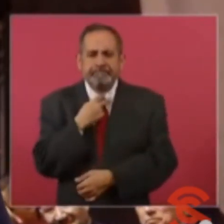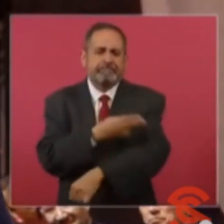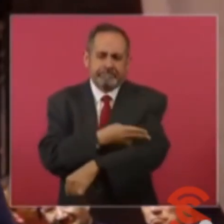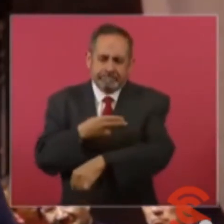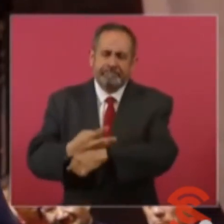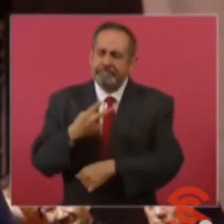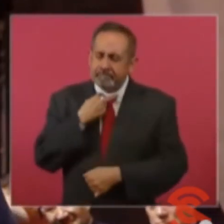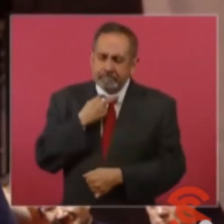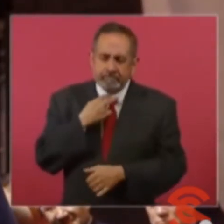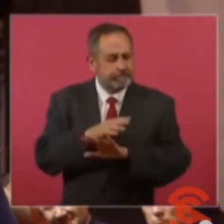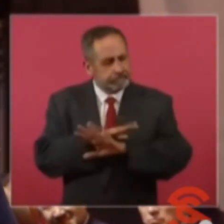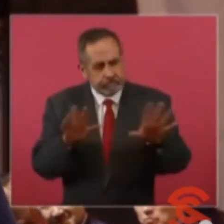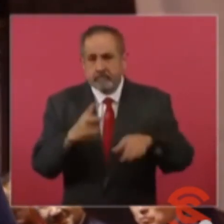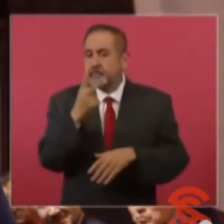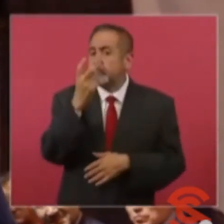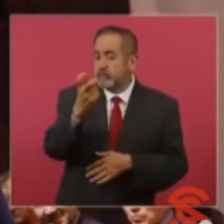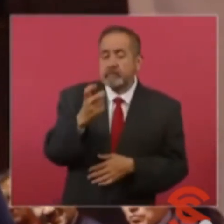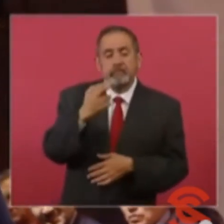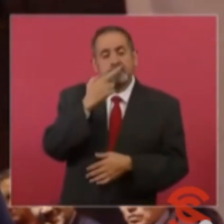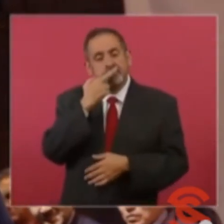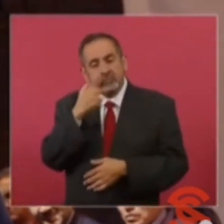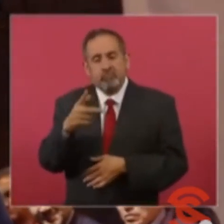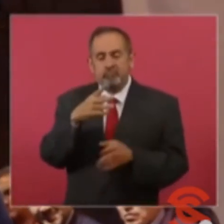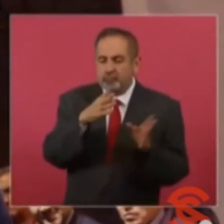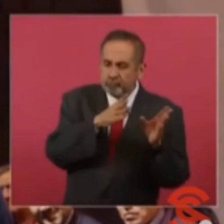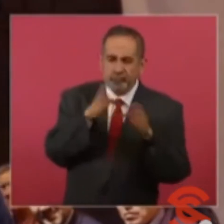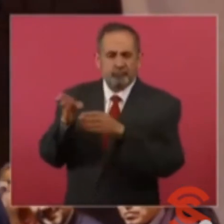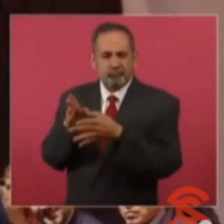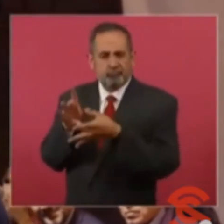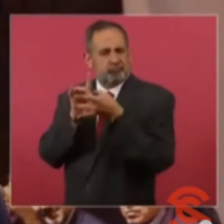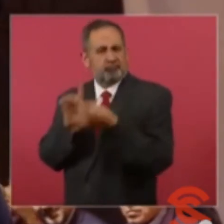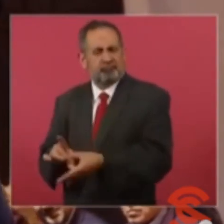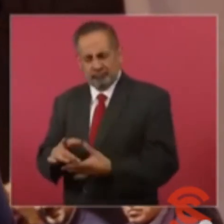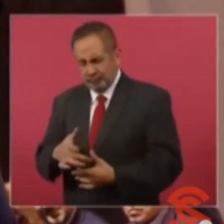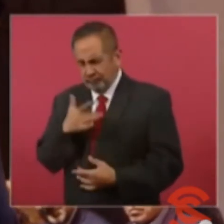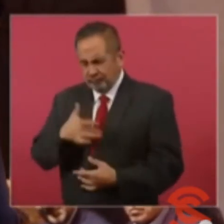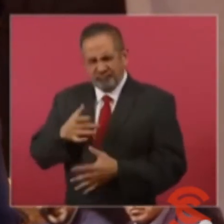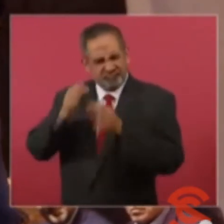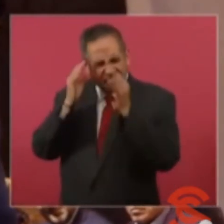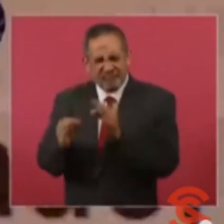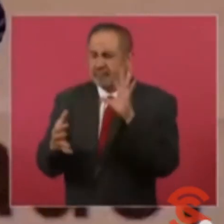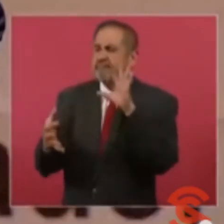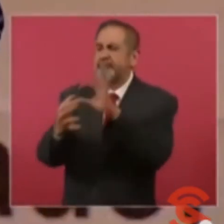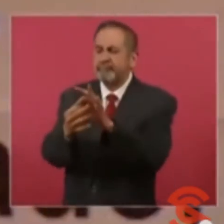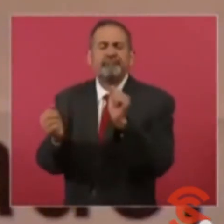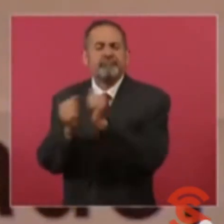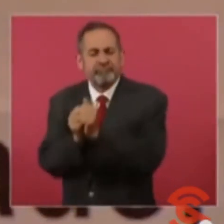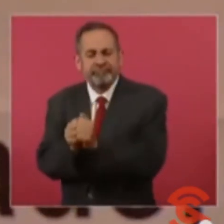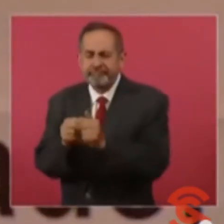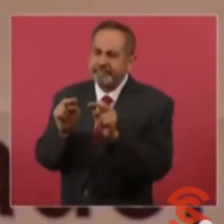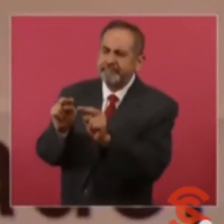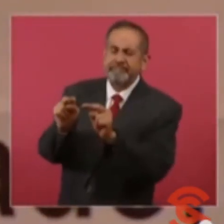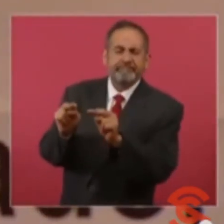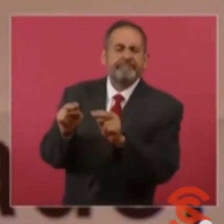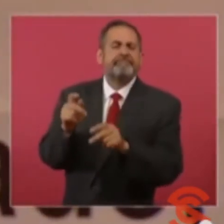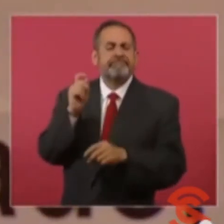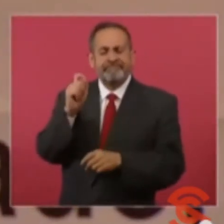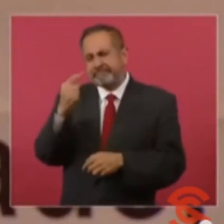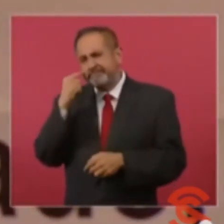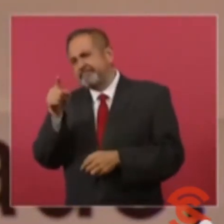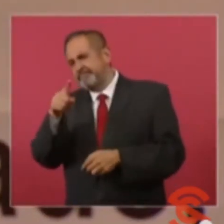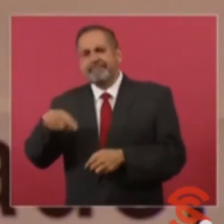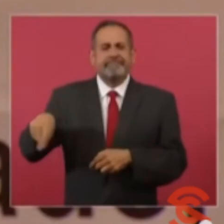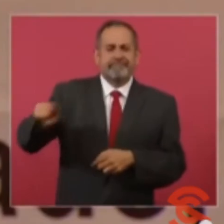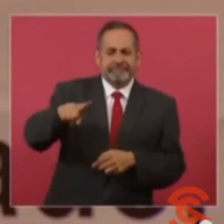lo más humano y lo más eficaz es mirar